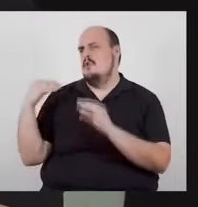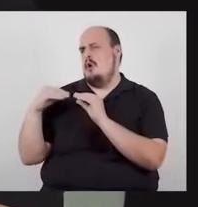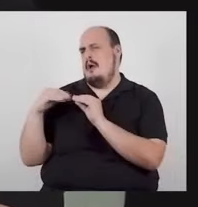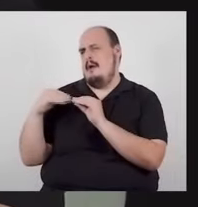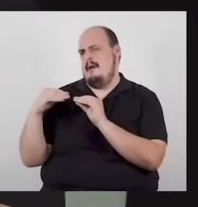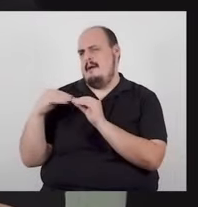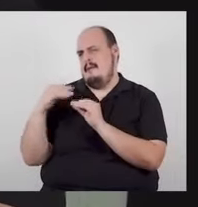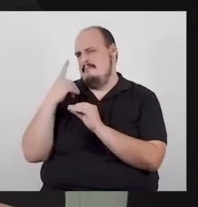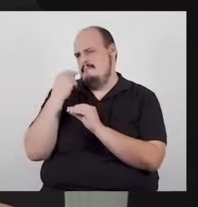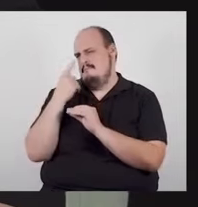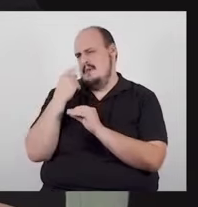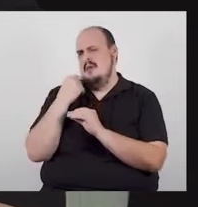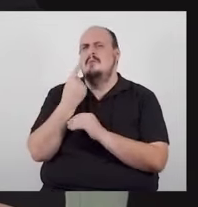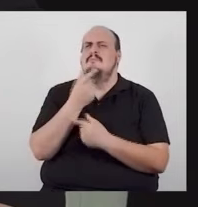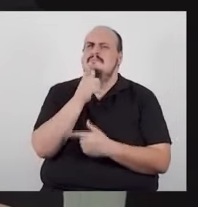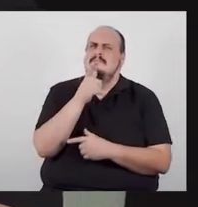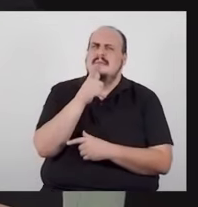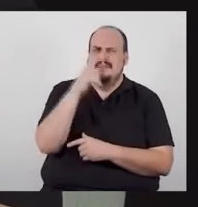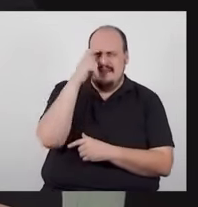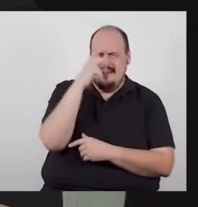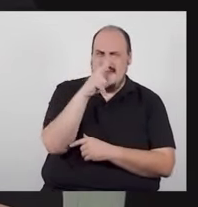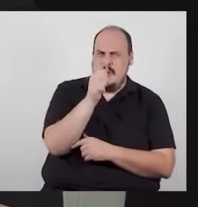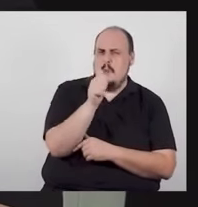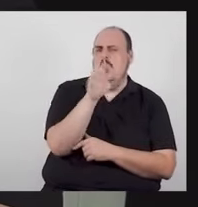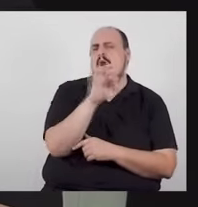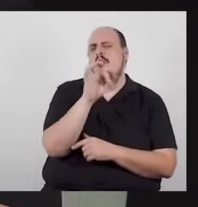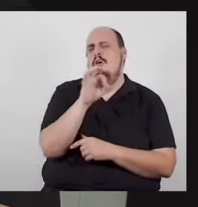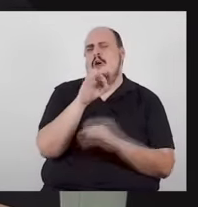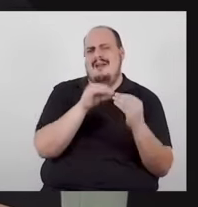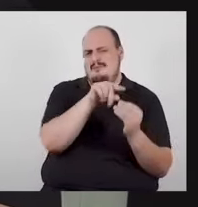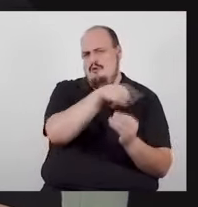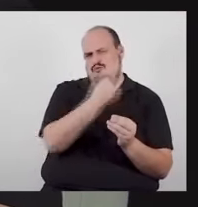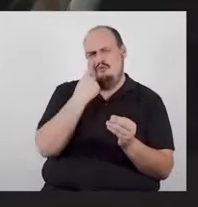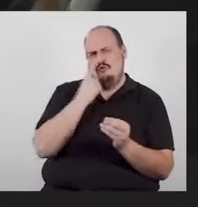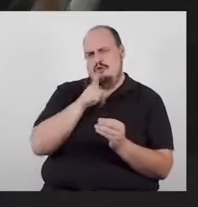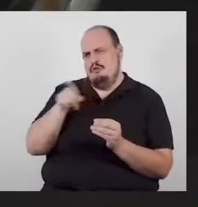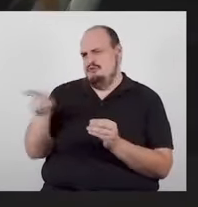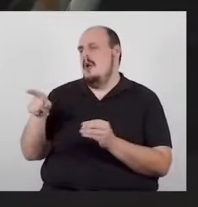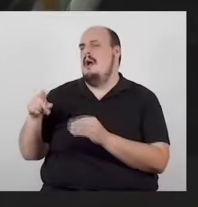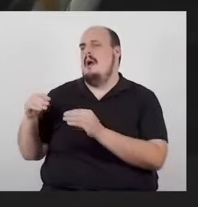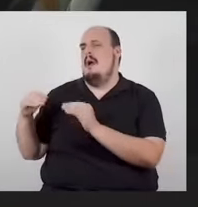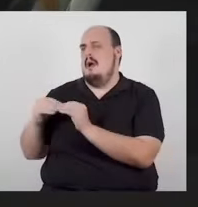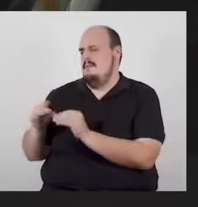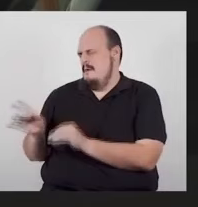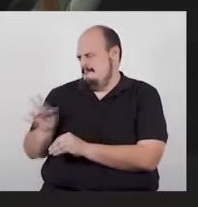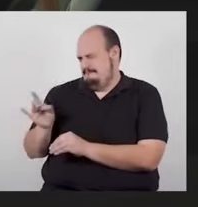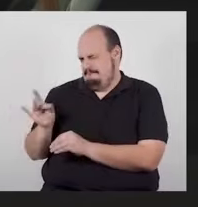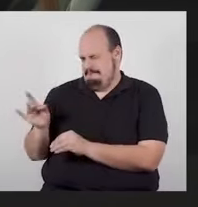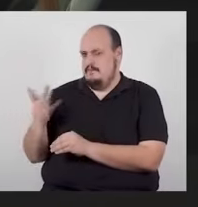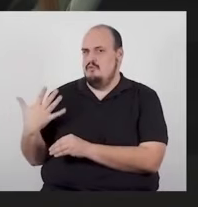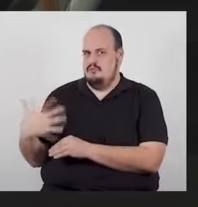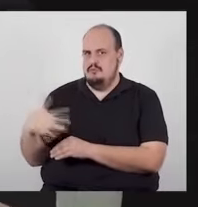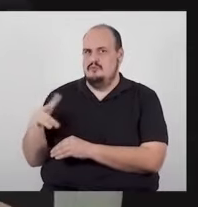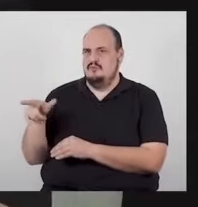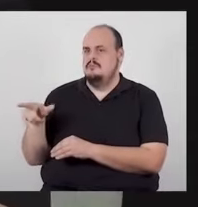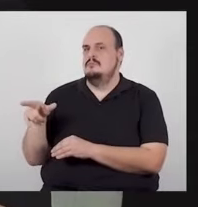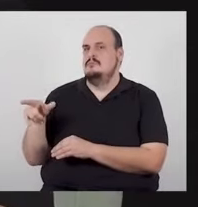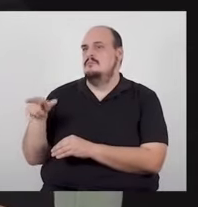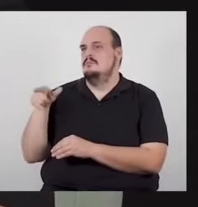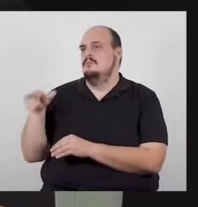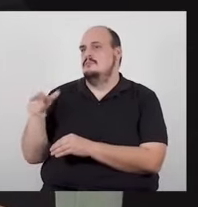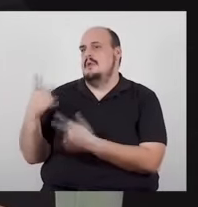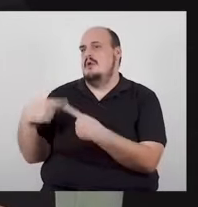a Eva o algún amigo que lo conocía, con bastante amigo, muy amigo. Tenía acceso a